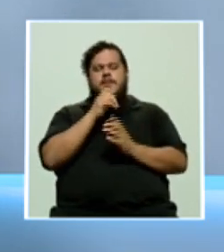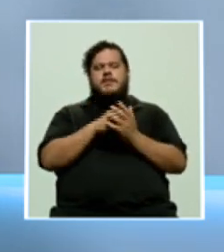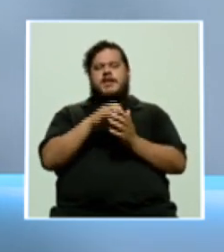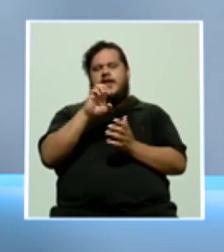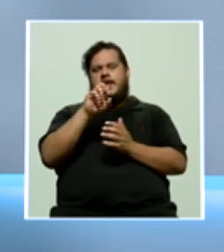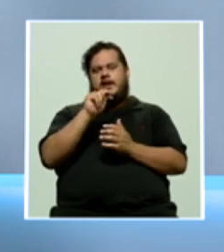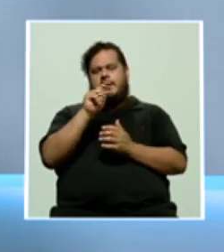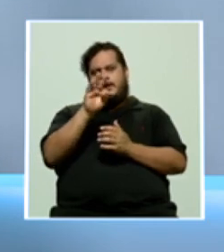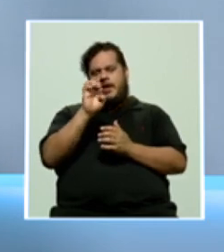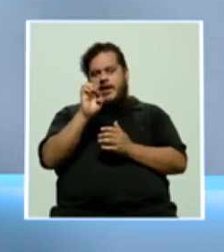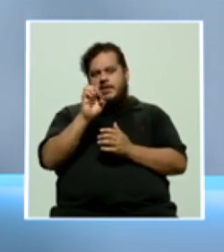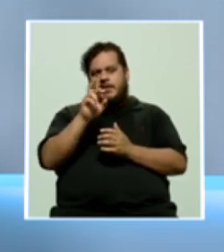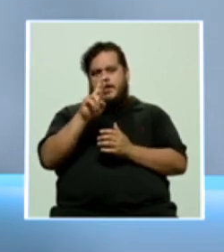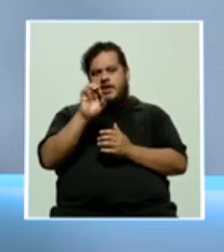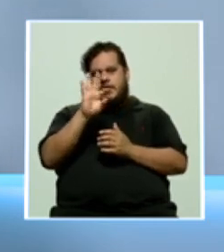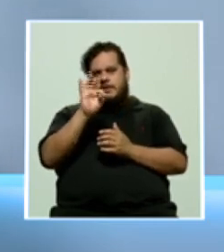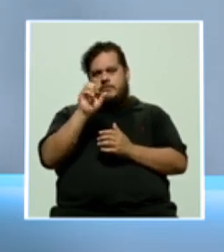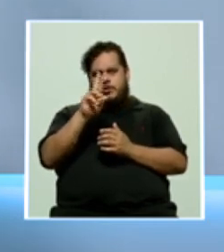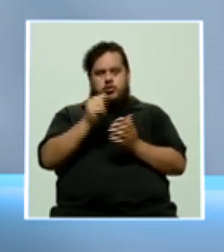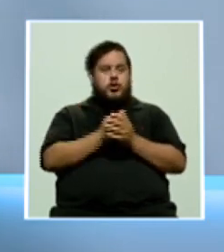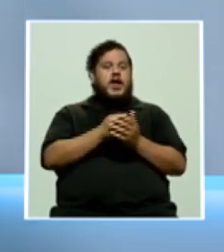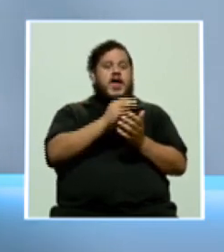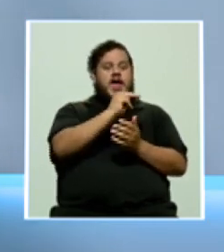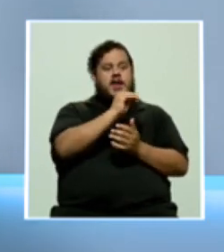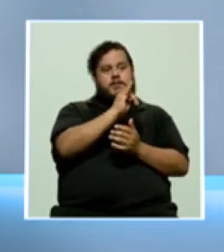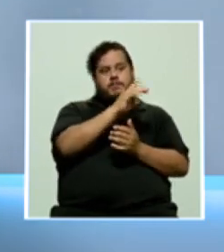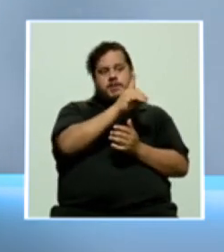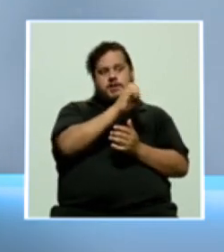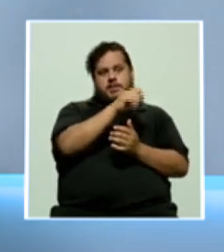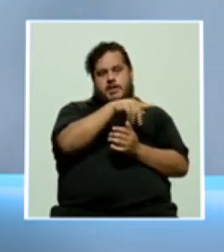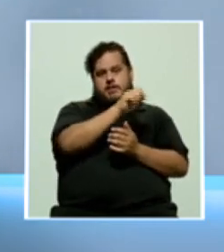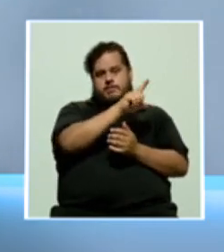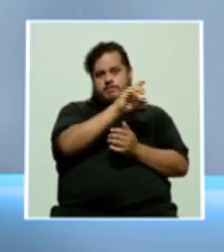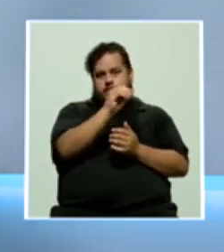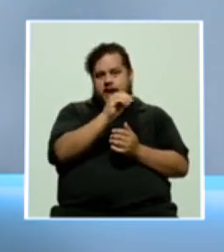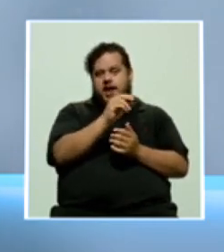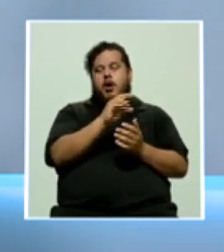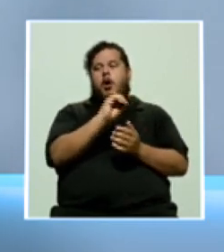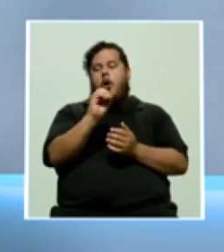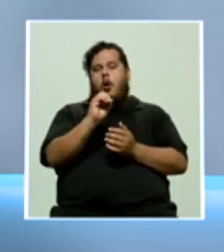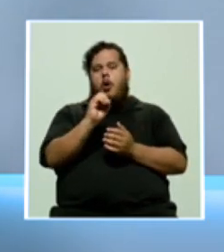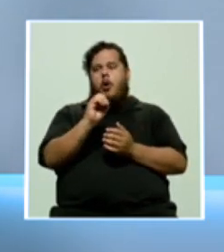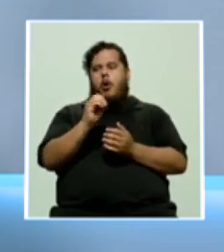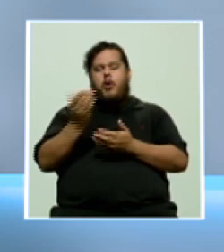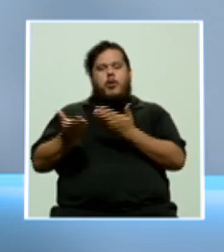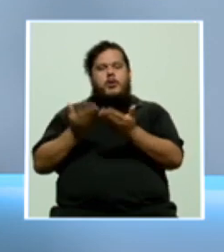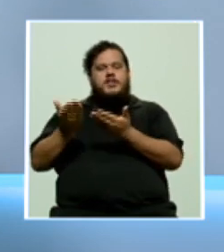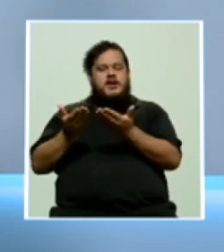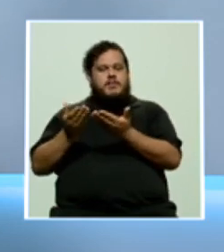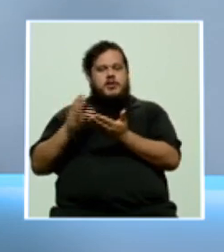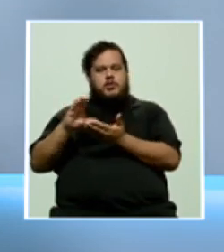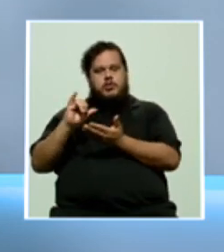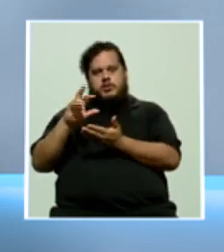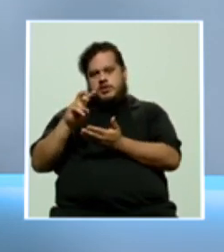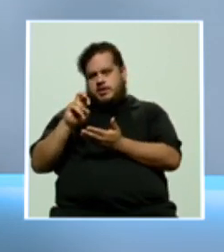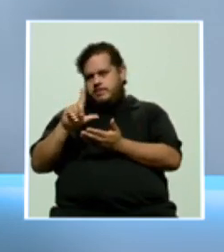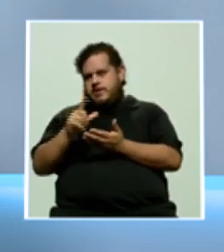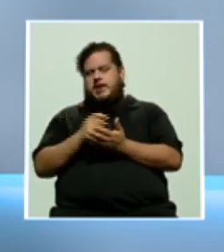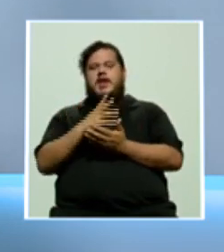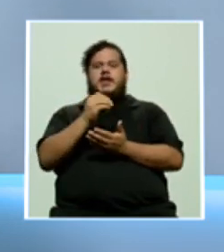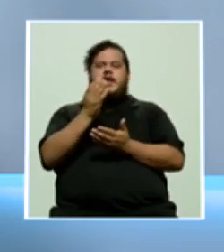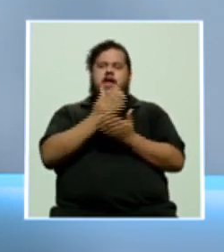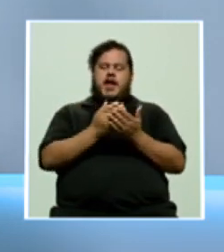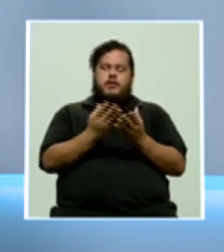Se propone que sea el Ministerio de Planificación, sin embargo, algunos defienden que siga siendo el Servicio Civil y muchos temen